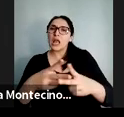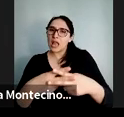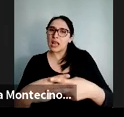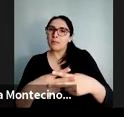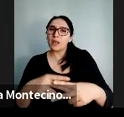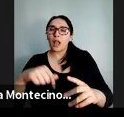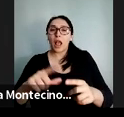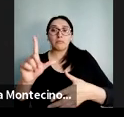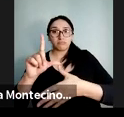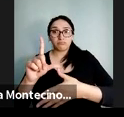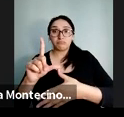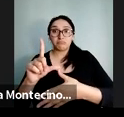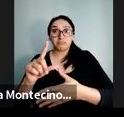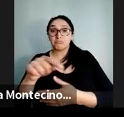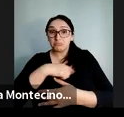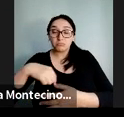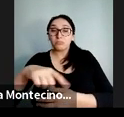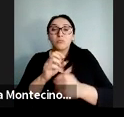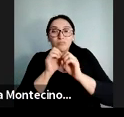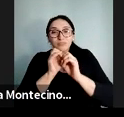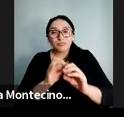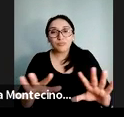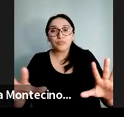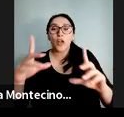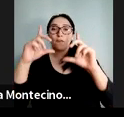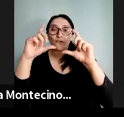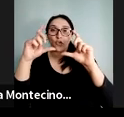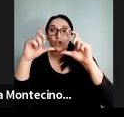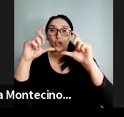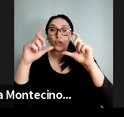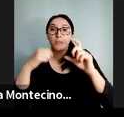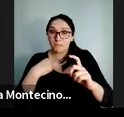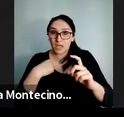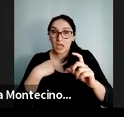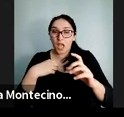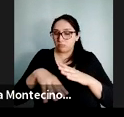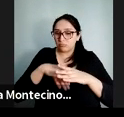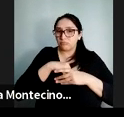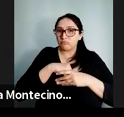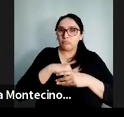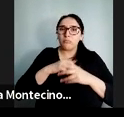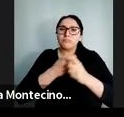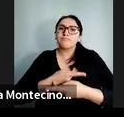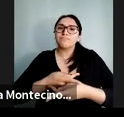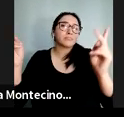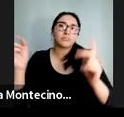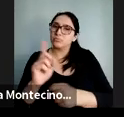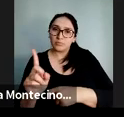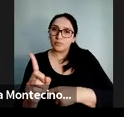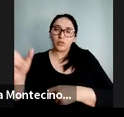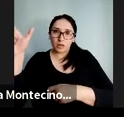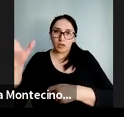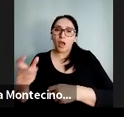Latina para abordar la divulgación de fotografías íntimas sin consentimiento, que es algo que también está ocurriendo mucho en la